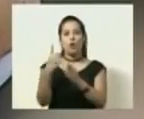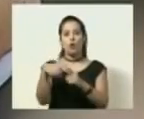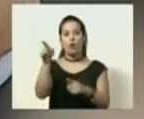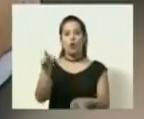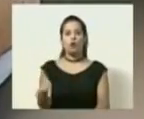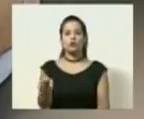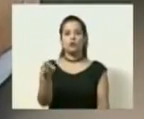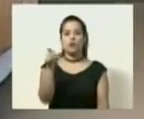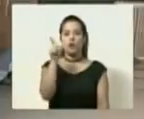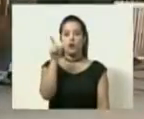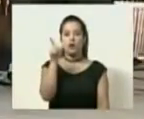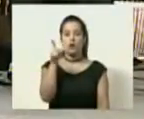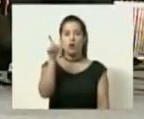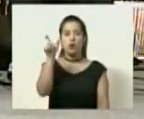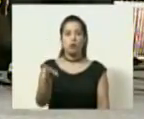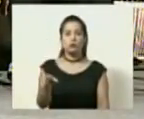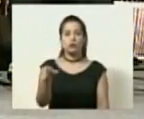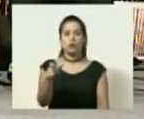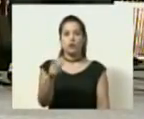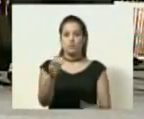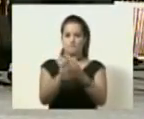Hans-Lisbert Velasco.